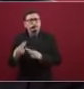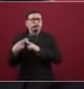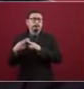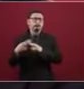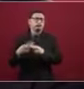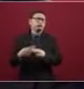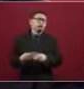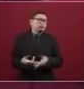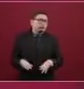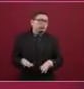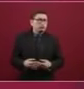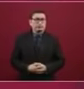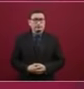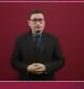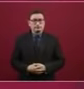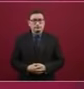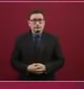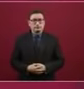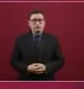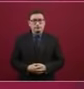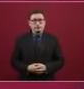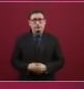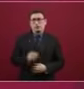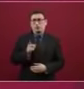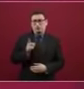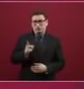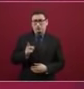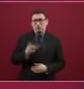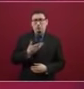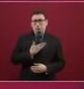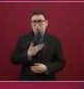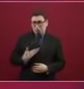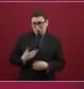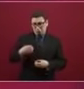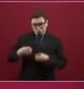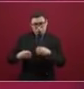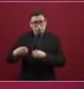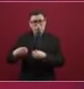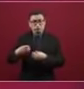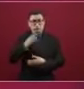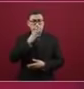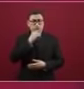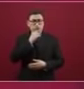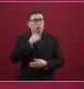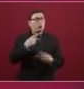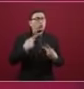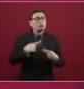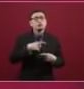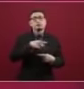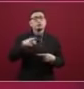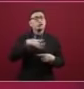sin que pudiese juzgarse por delitos de corrupción a nadie,